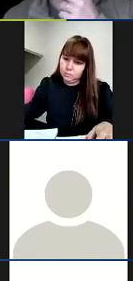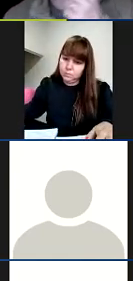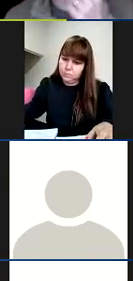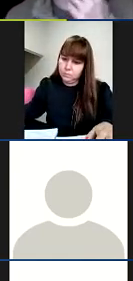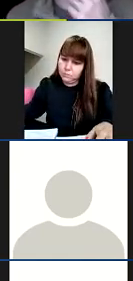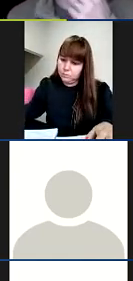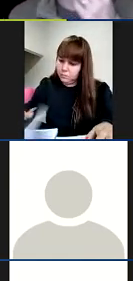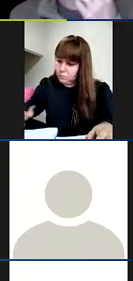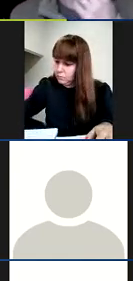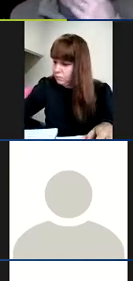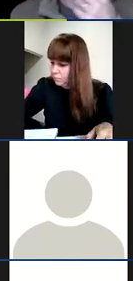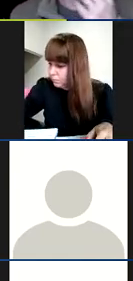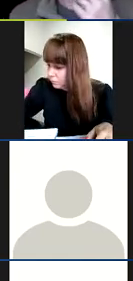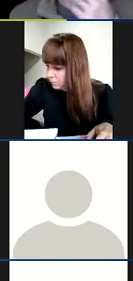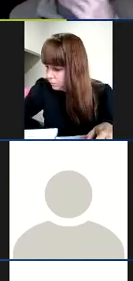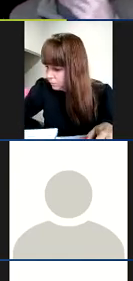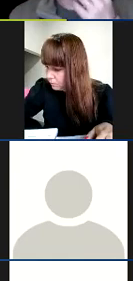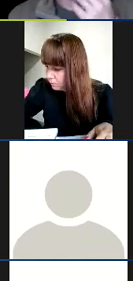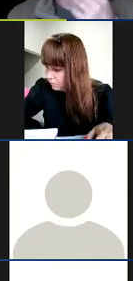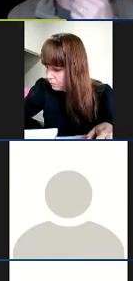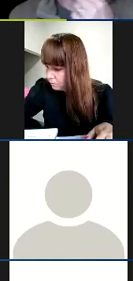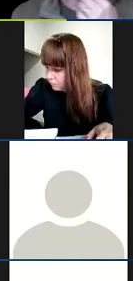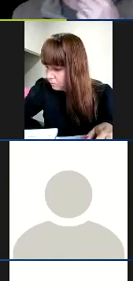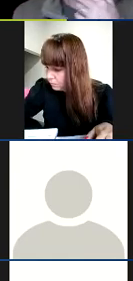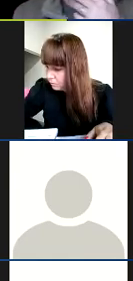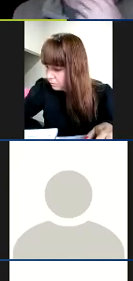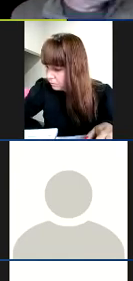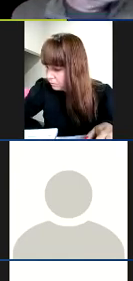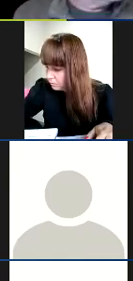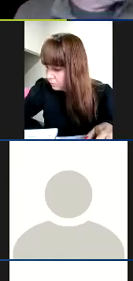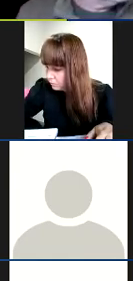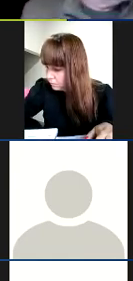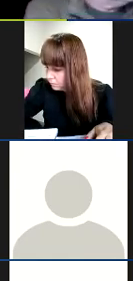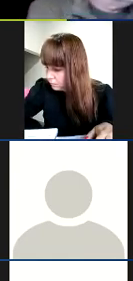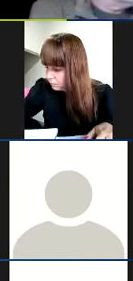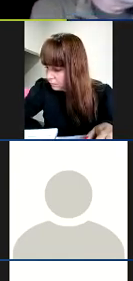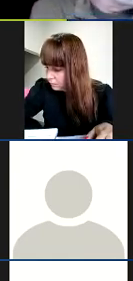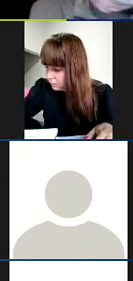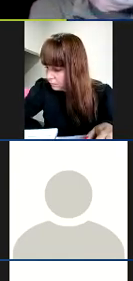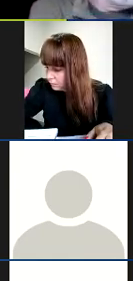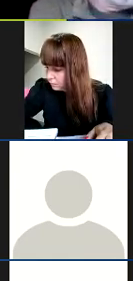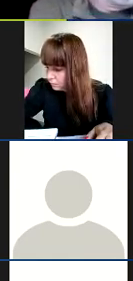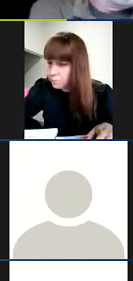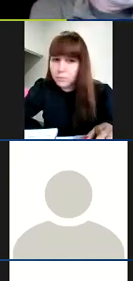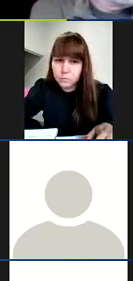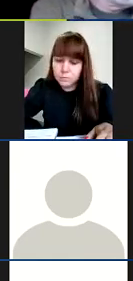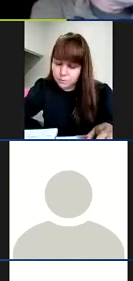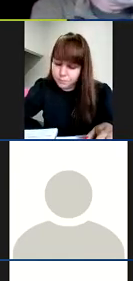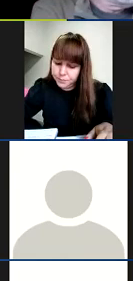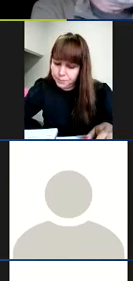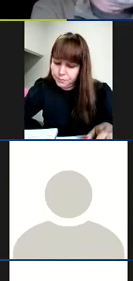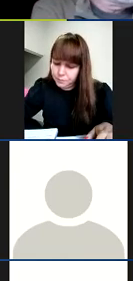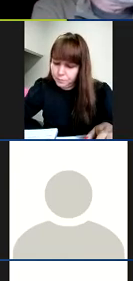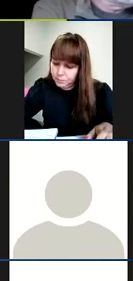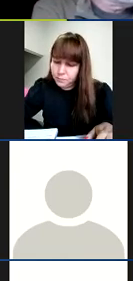cuanto al objeto, que tiene que ser más preciso y más determinado, como lo señala también incluso el inciso